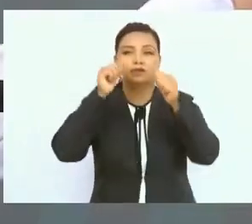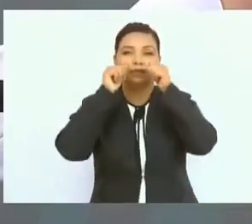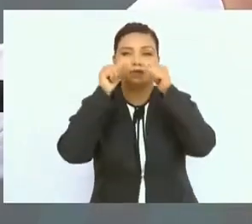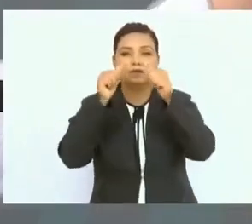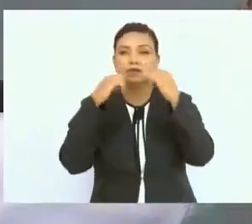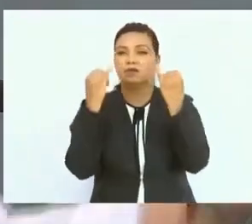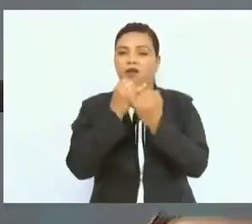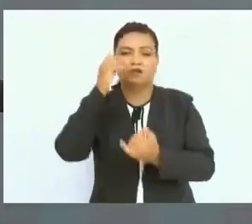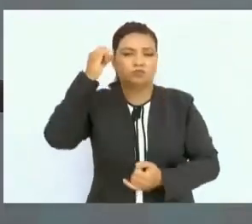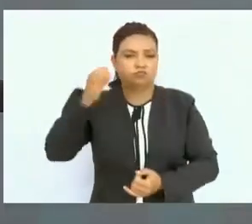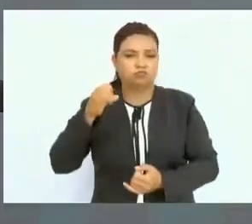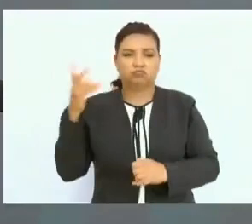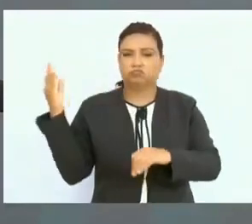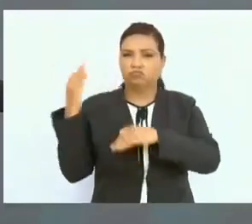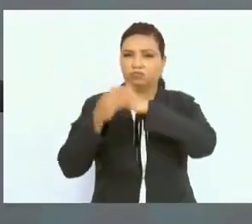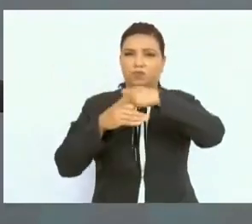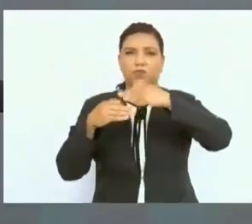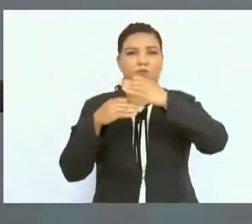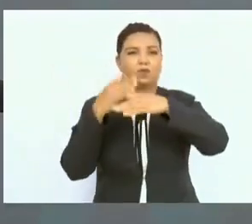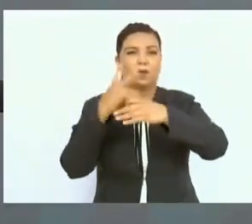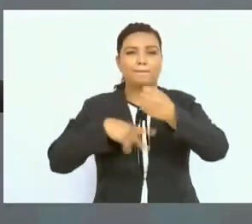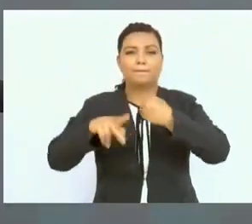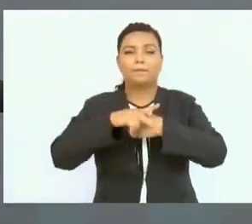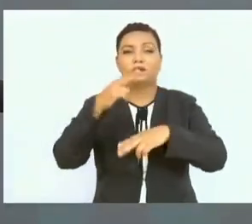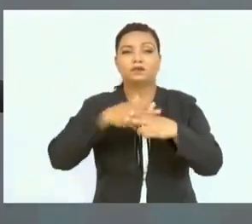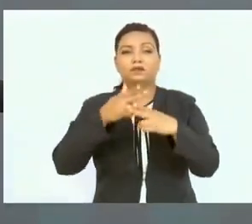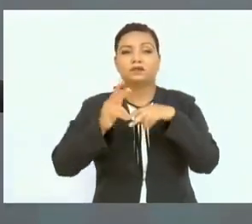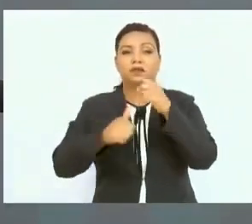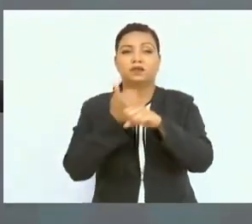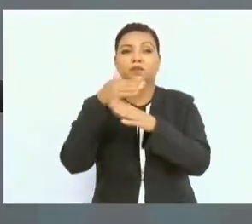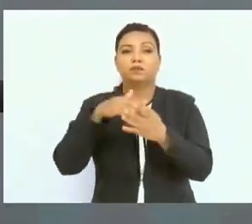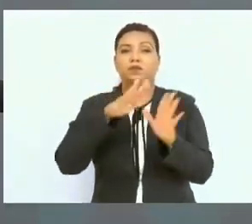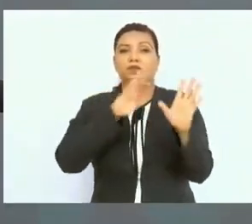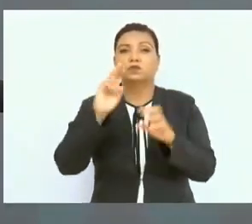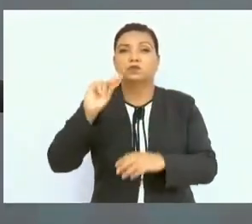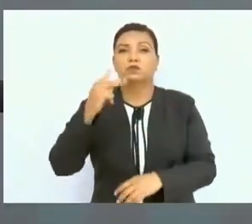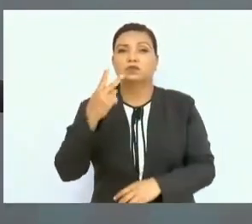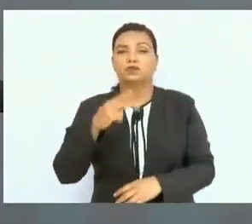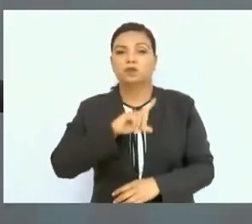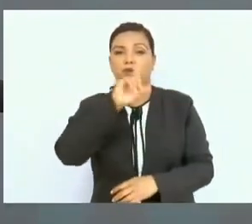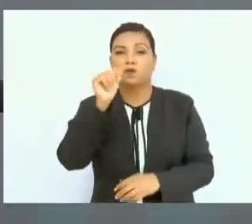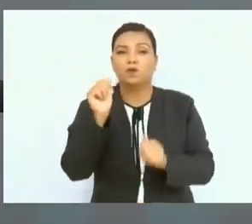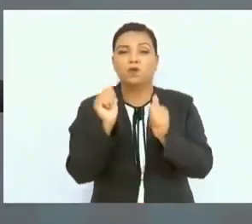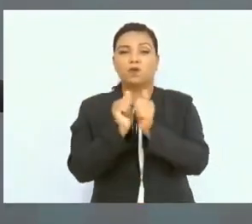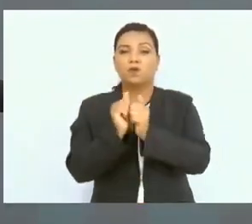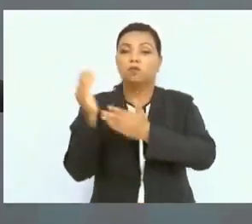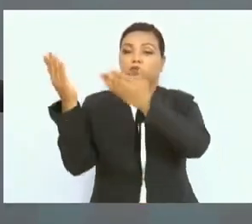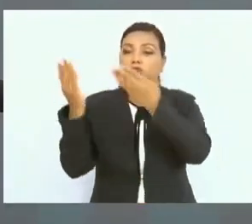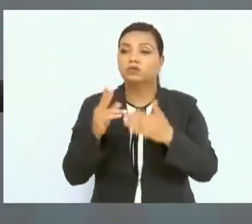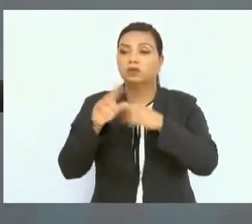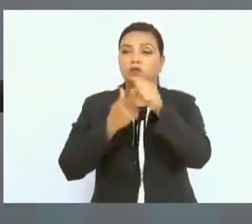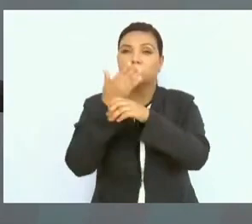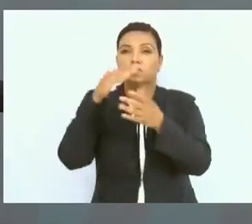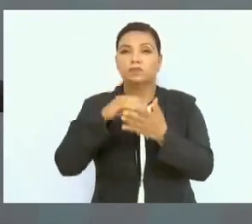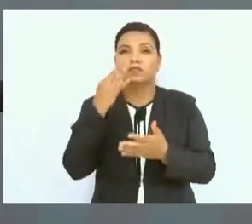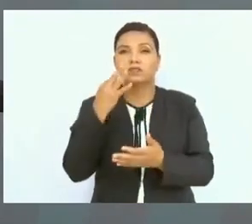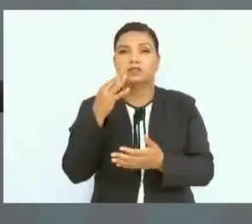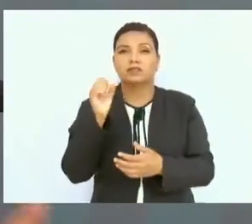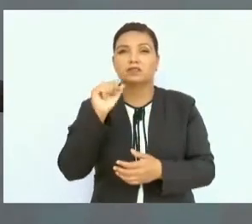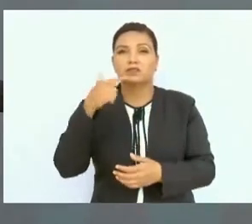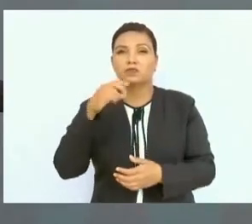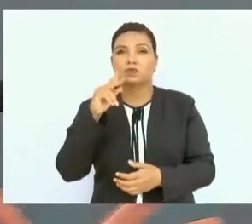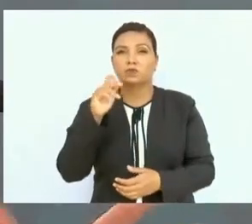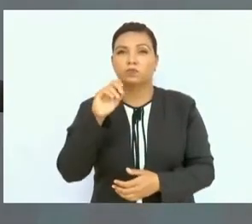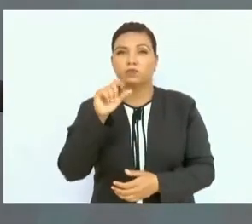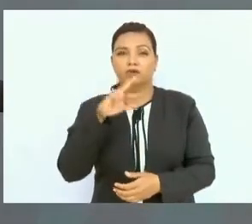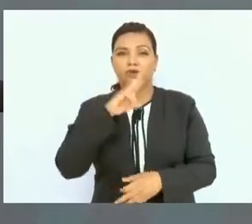Así era en todo el país hasta 1982. Y después, con la llegada en el 2003 del Seguro Popular, las